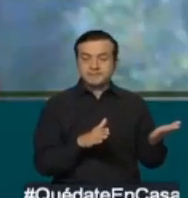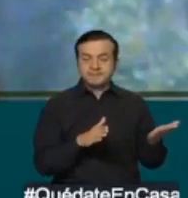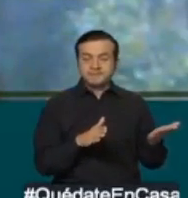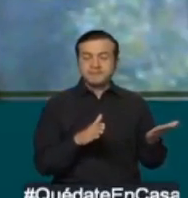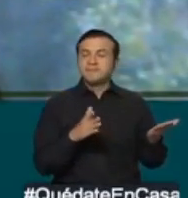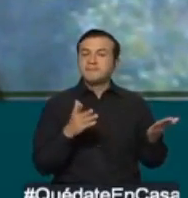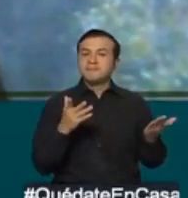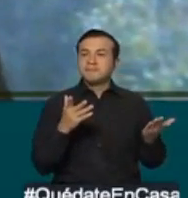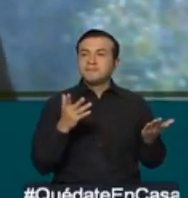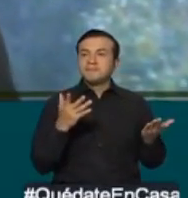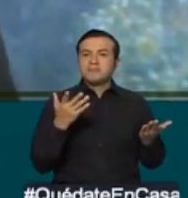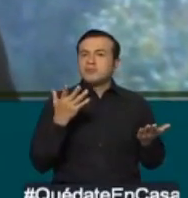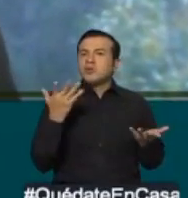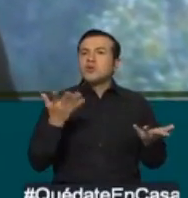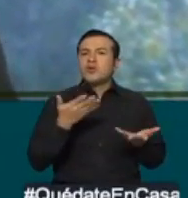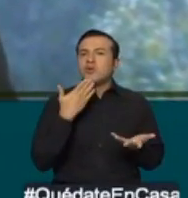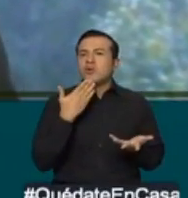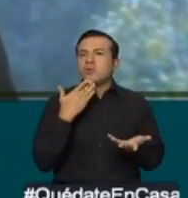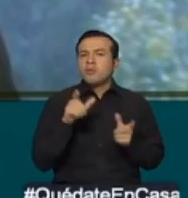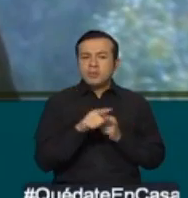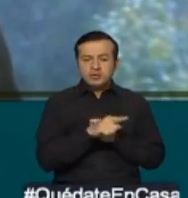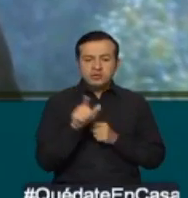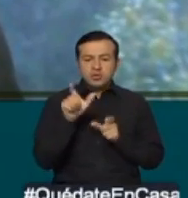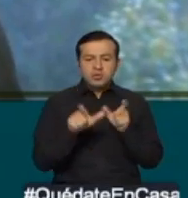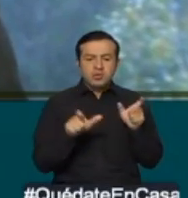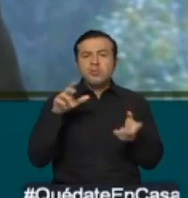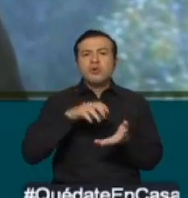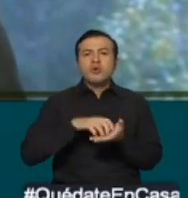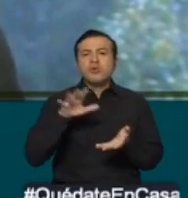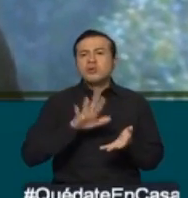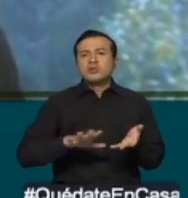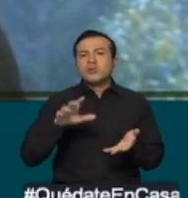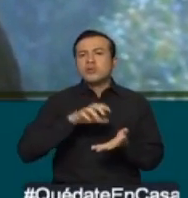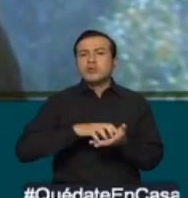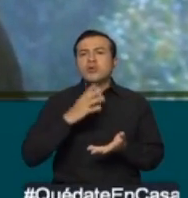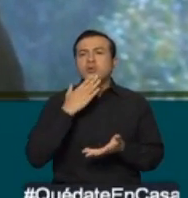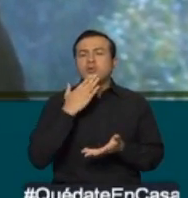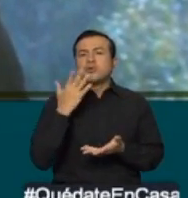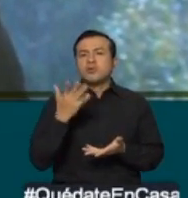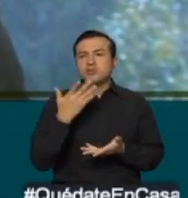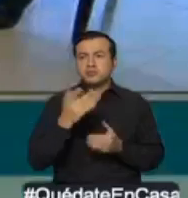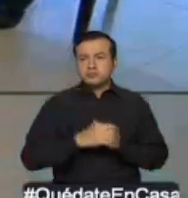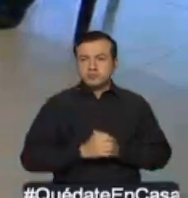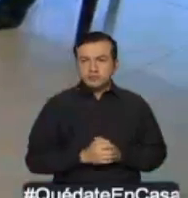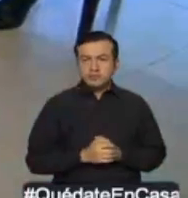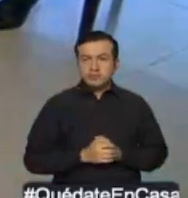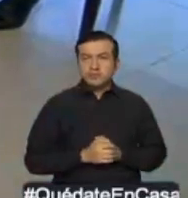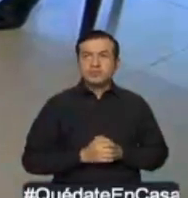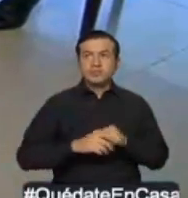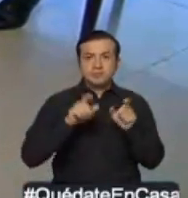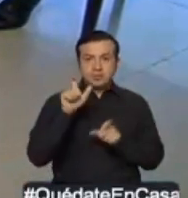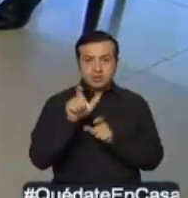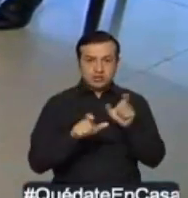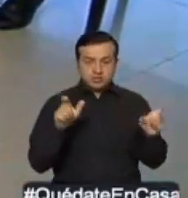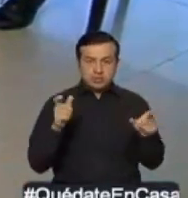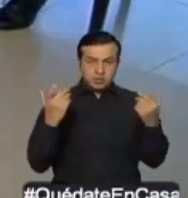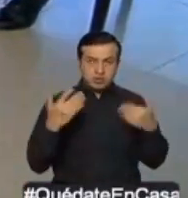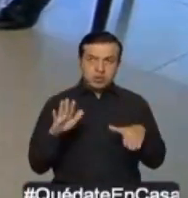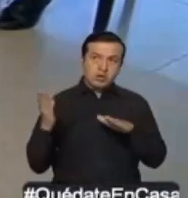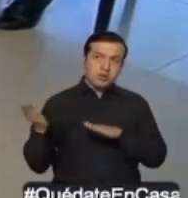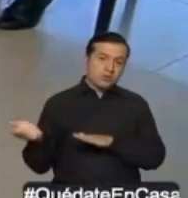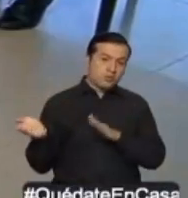cuáles son las características de estas personas de qué provincias son ministras por favor estas las personas fallecidas